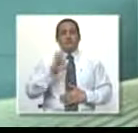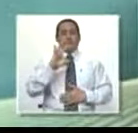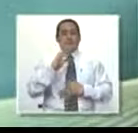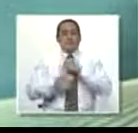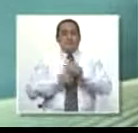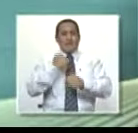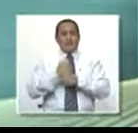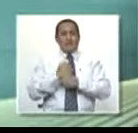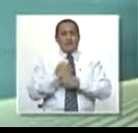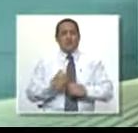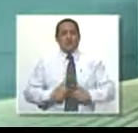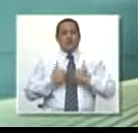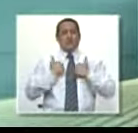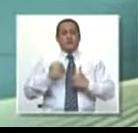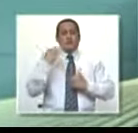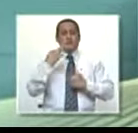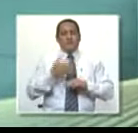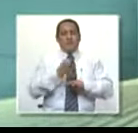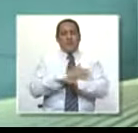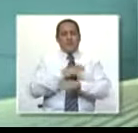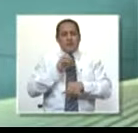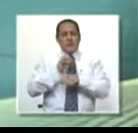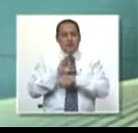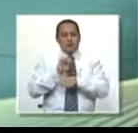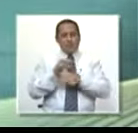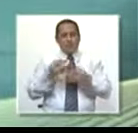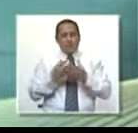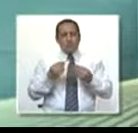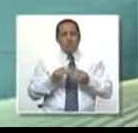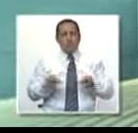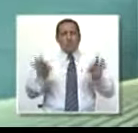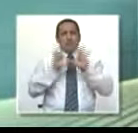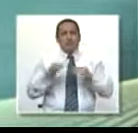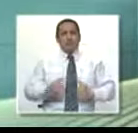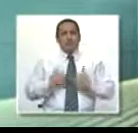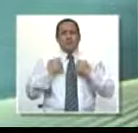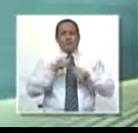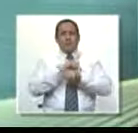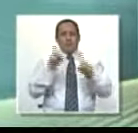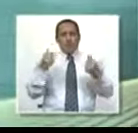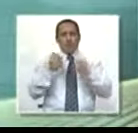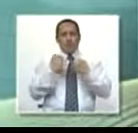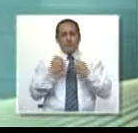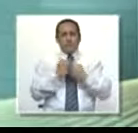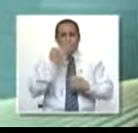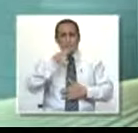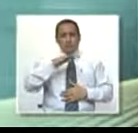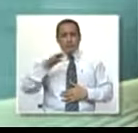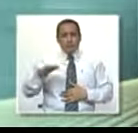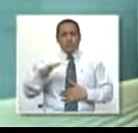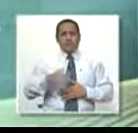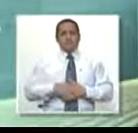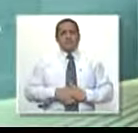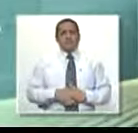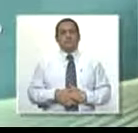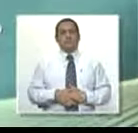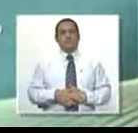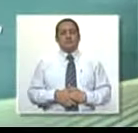tres primeros años de la vida se gestan las condiciones para una vida sin violencia para los